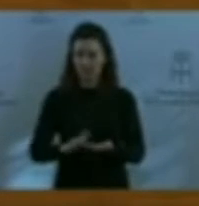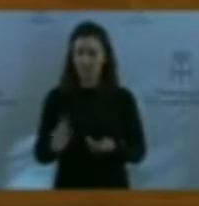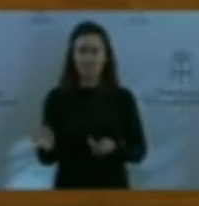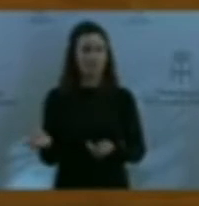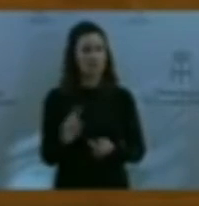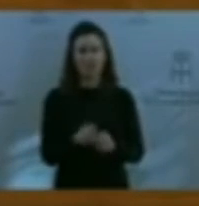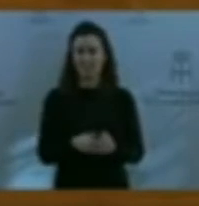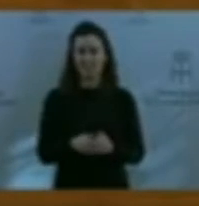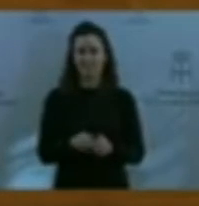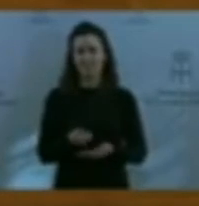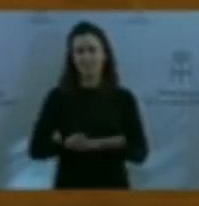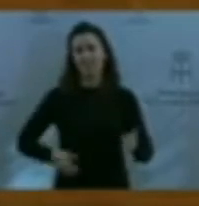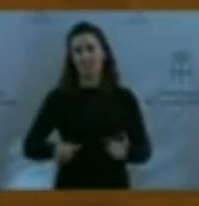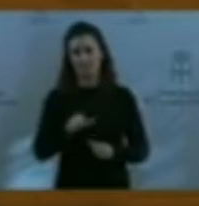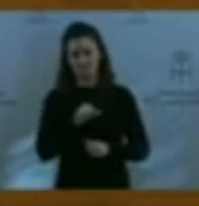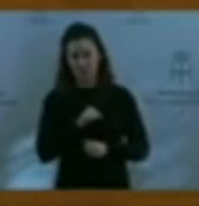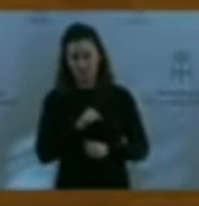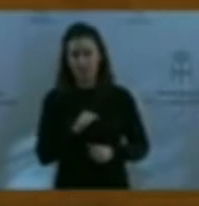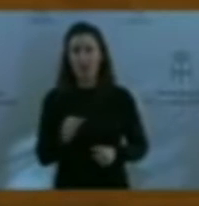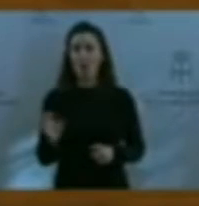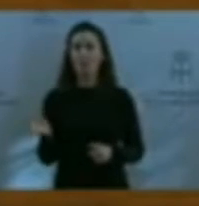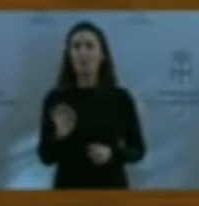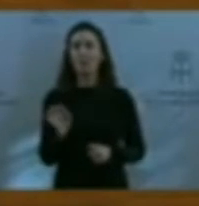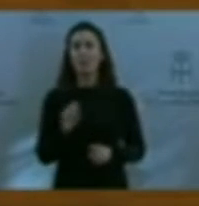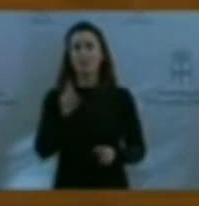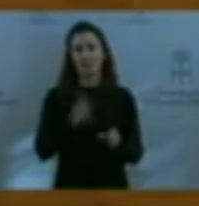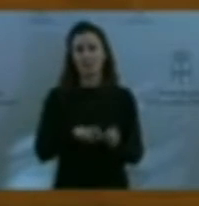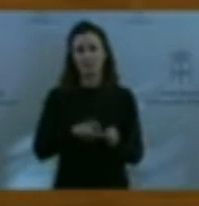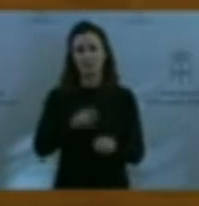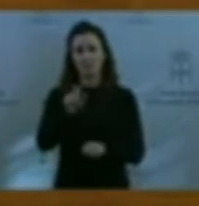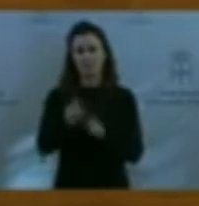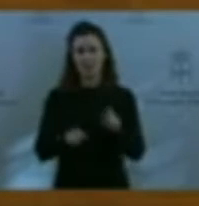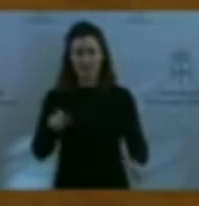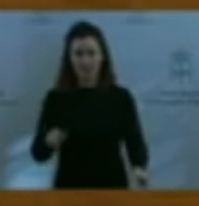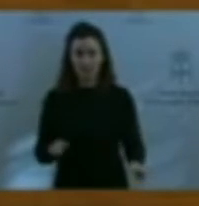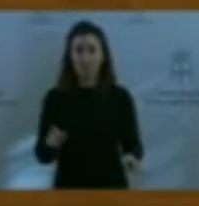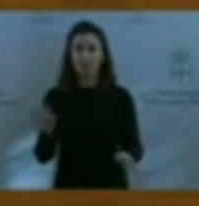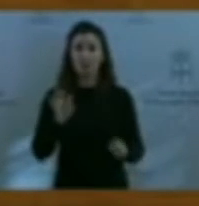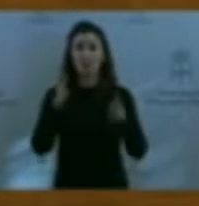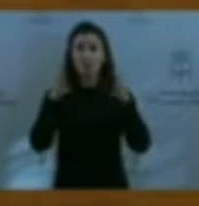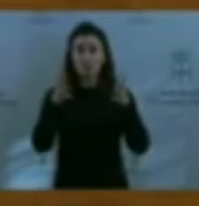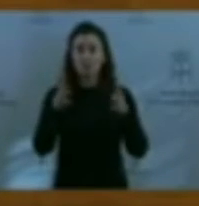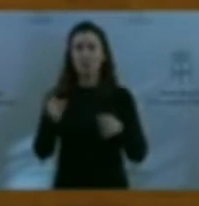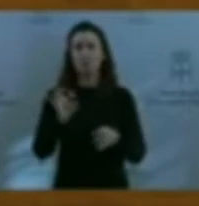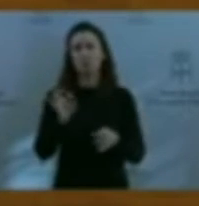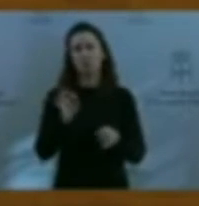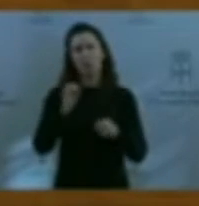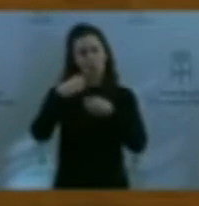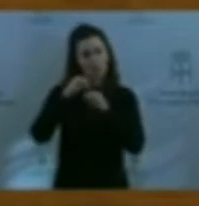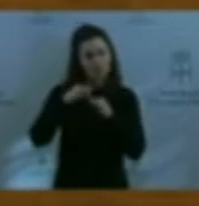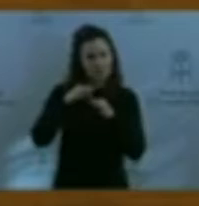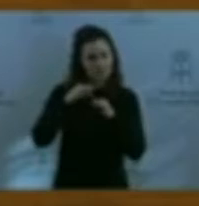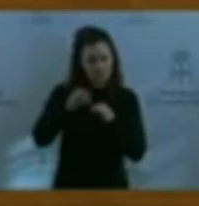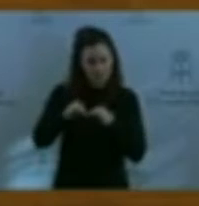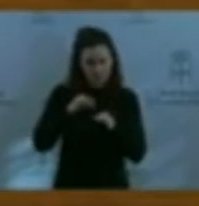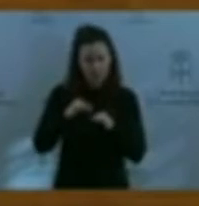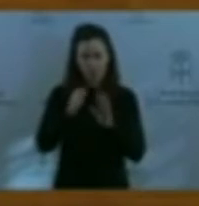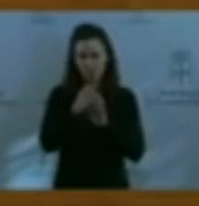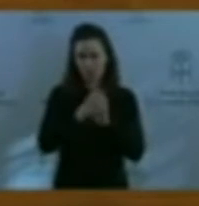y la participación ciudadana y los consejos, observatorios, listas, comités, lo que